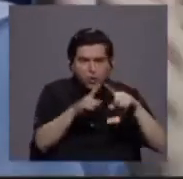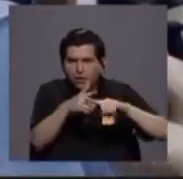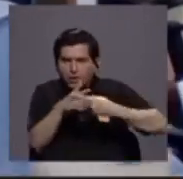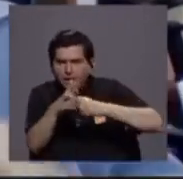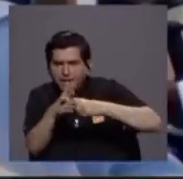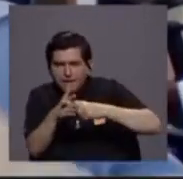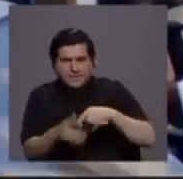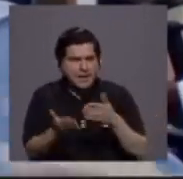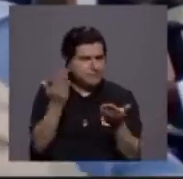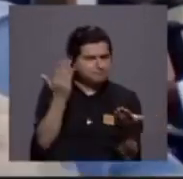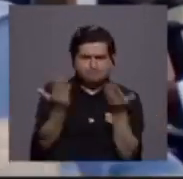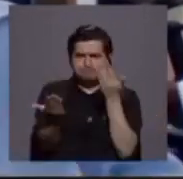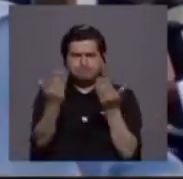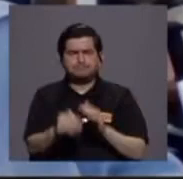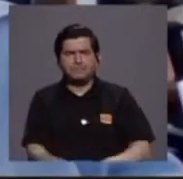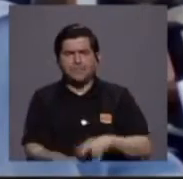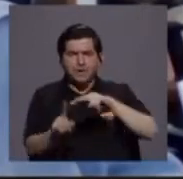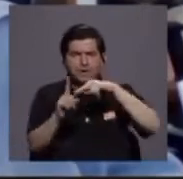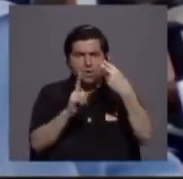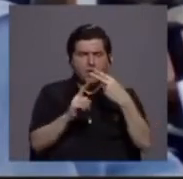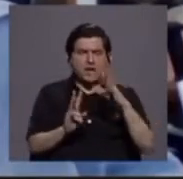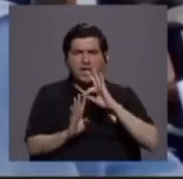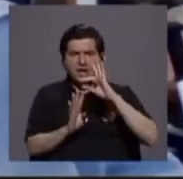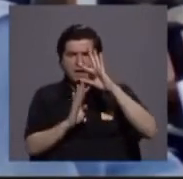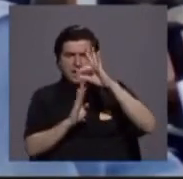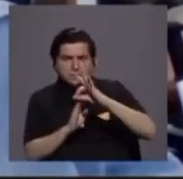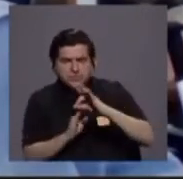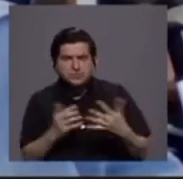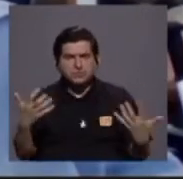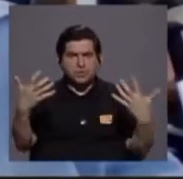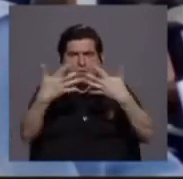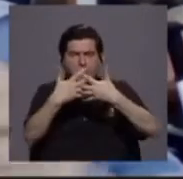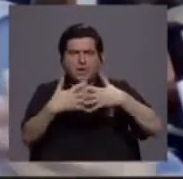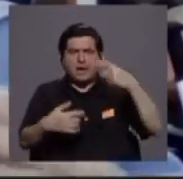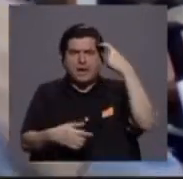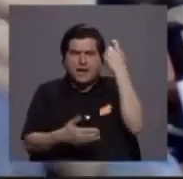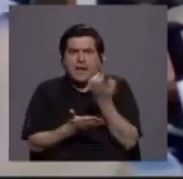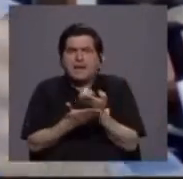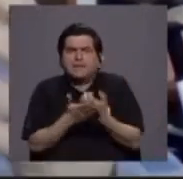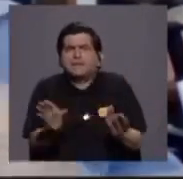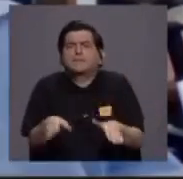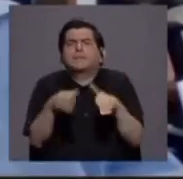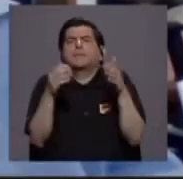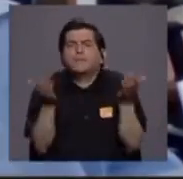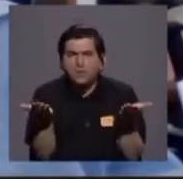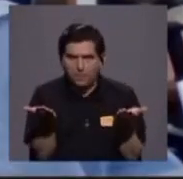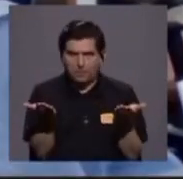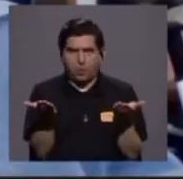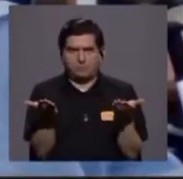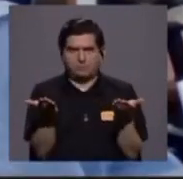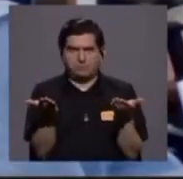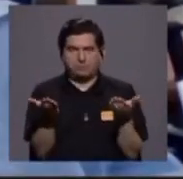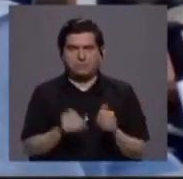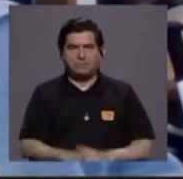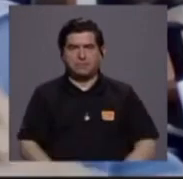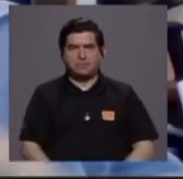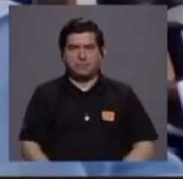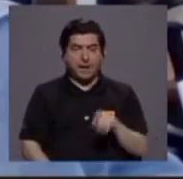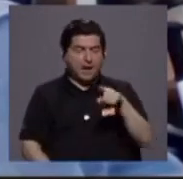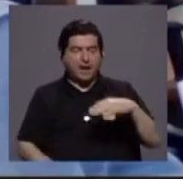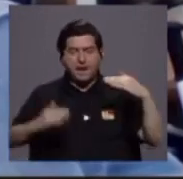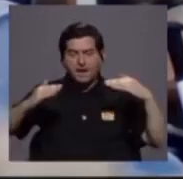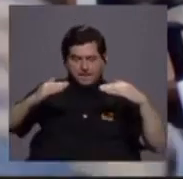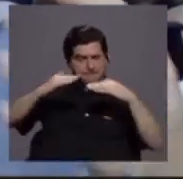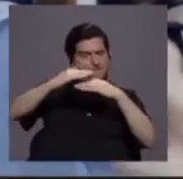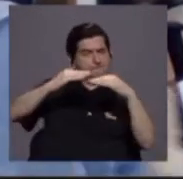cómo contrasta con las visiones alternativas, dónde encaja en el pensamiento económico, cómo se traslapa